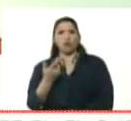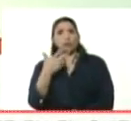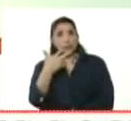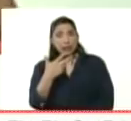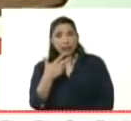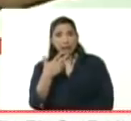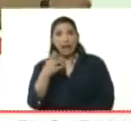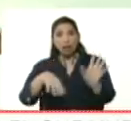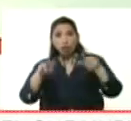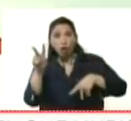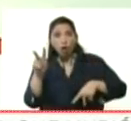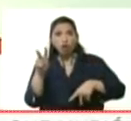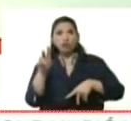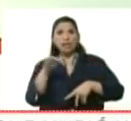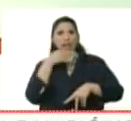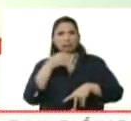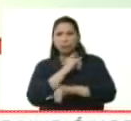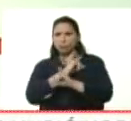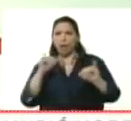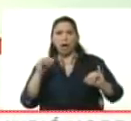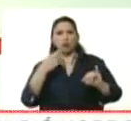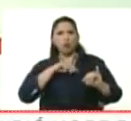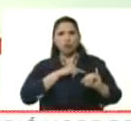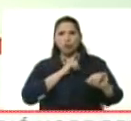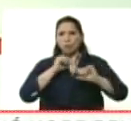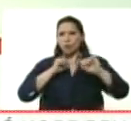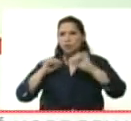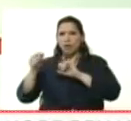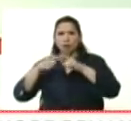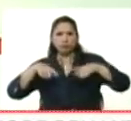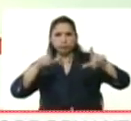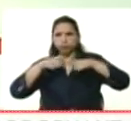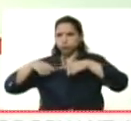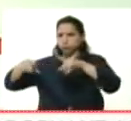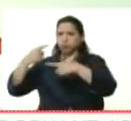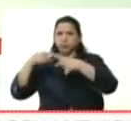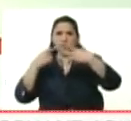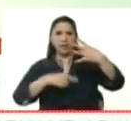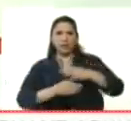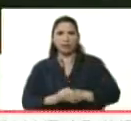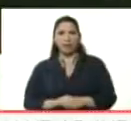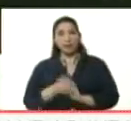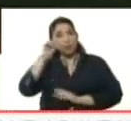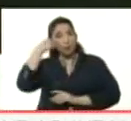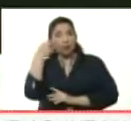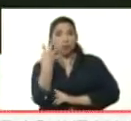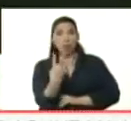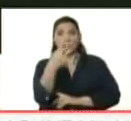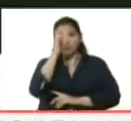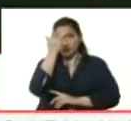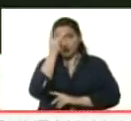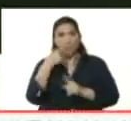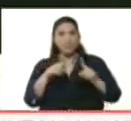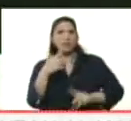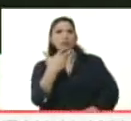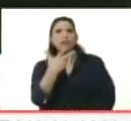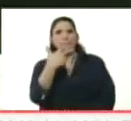está movilizado por varios sitios. Pero la gente siempre recuerda el 4. El 3,